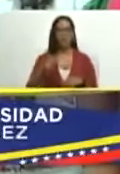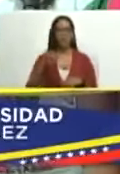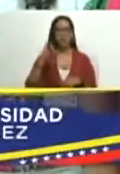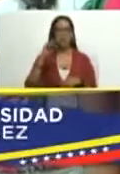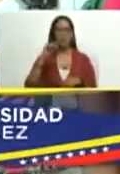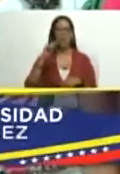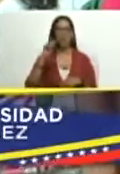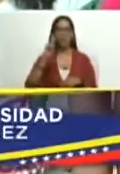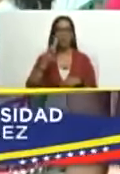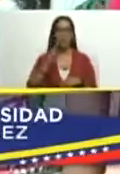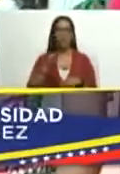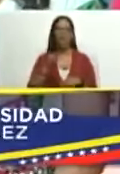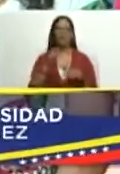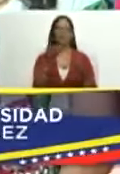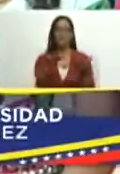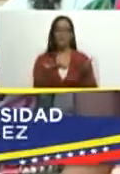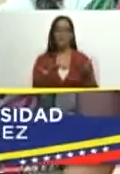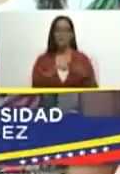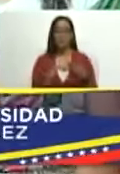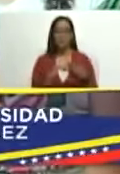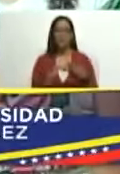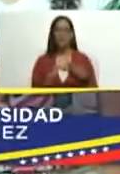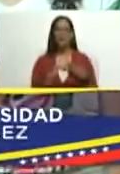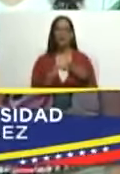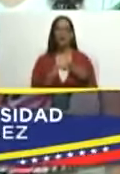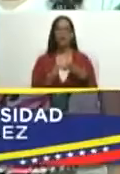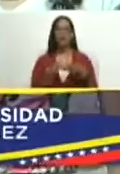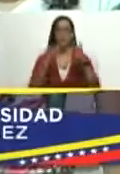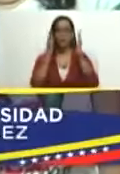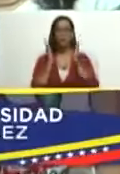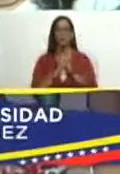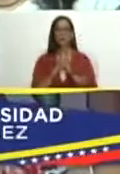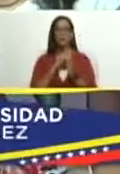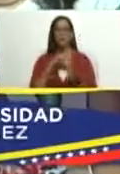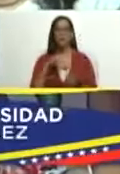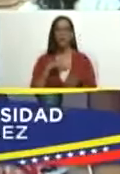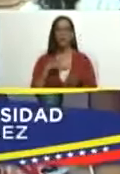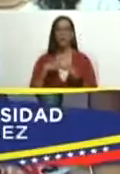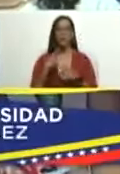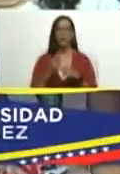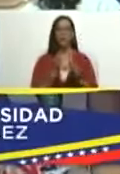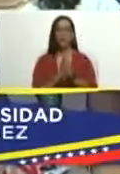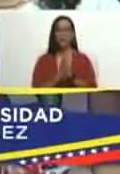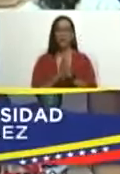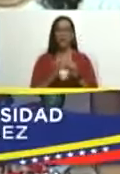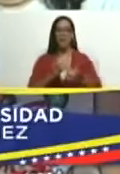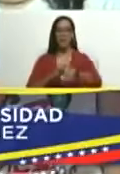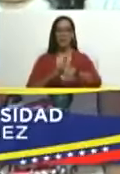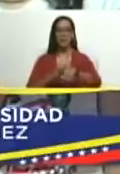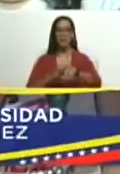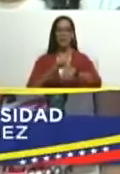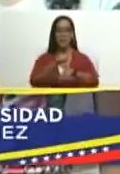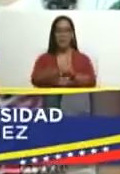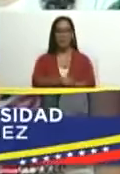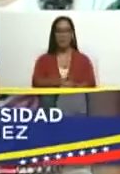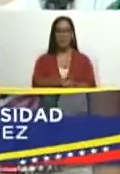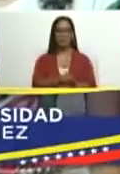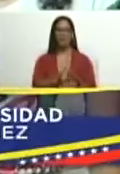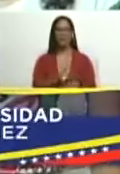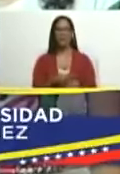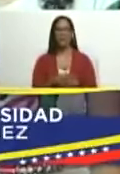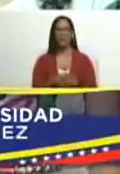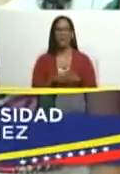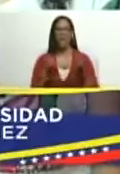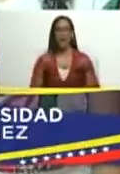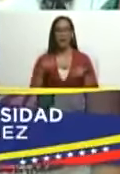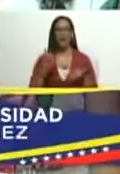que usted nos regaló cuando fue beatificado nuestro próximo santo, el doctor José Gregorio Hernández. Aquí